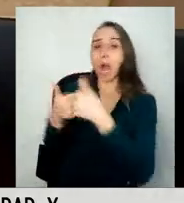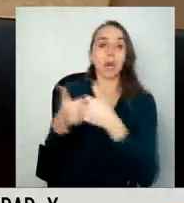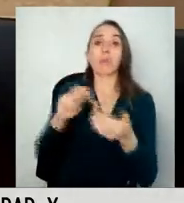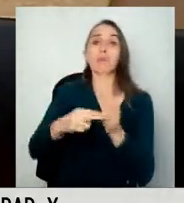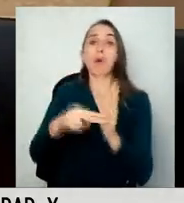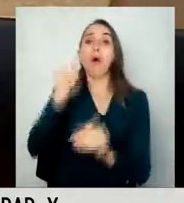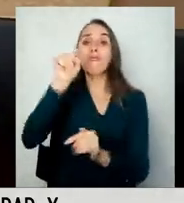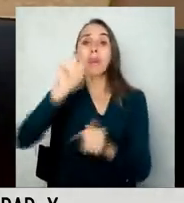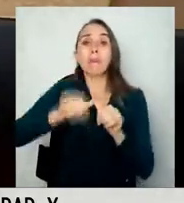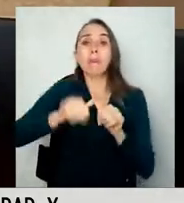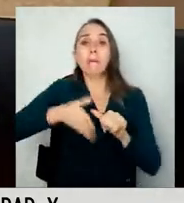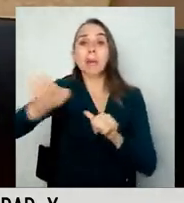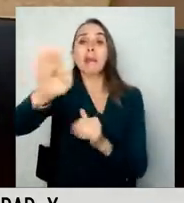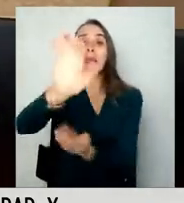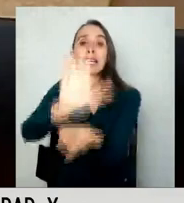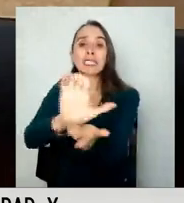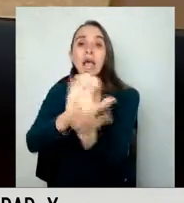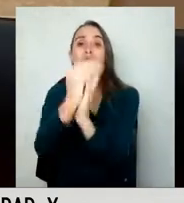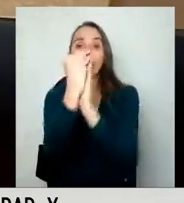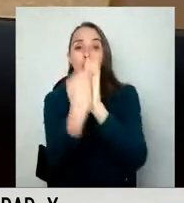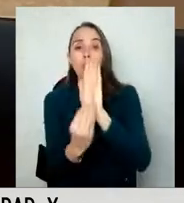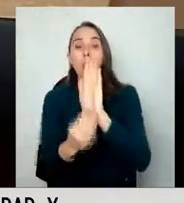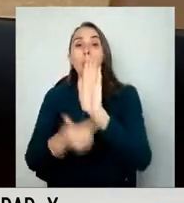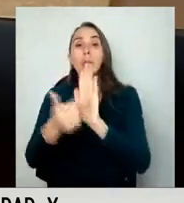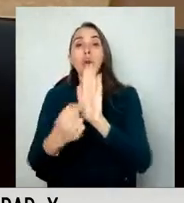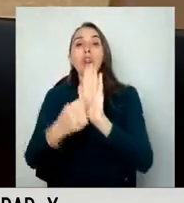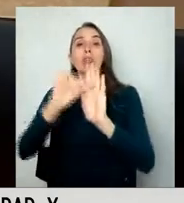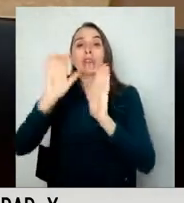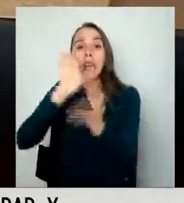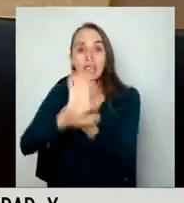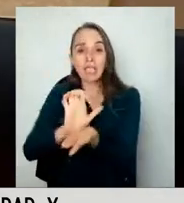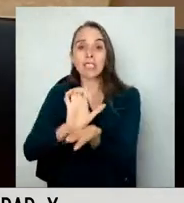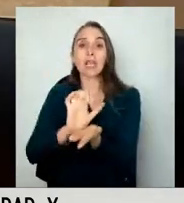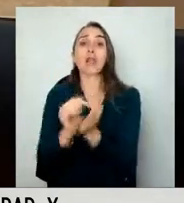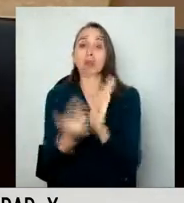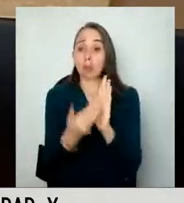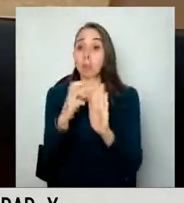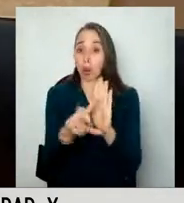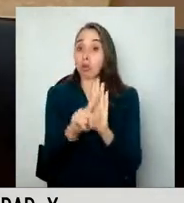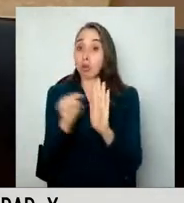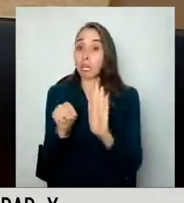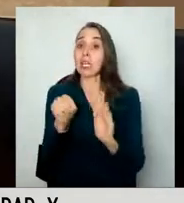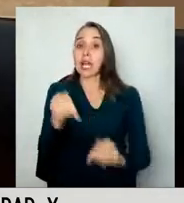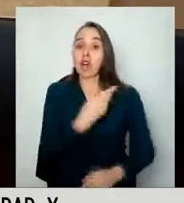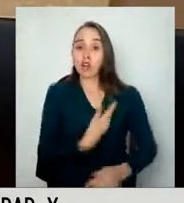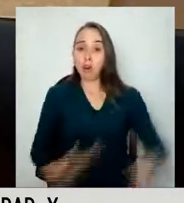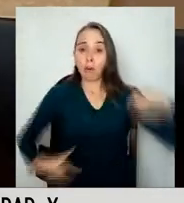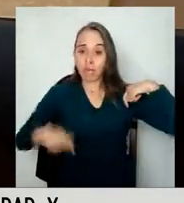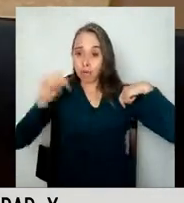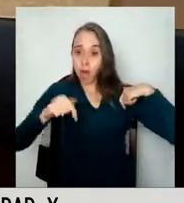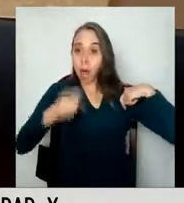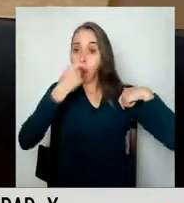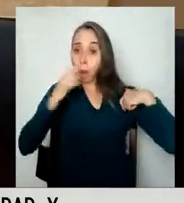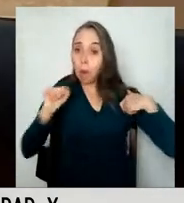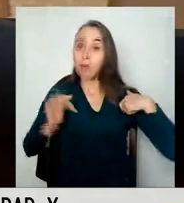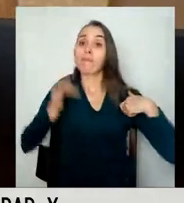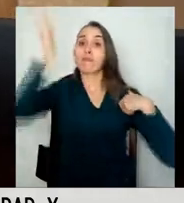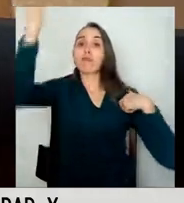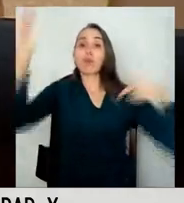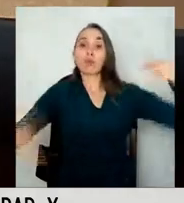ir avanzando en políticas de estado y creo que esto de alguna manera lo es para este gobierno para el otro y para el que siga y Ojalá